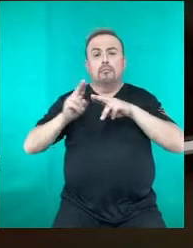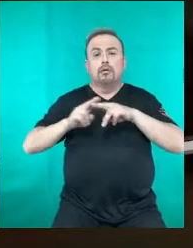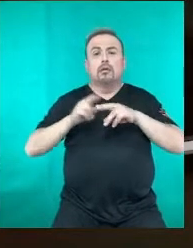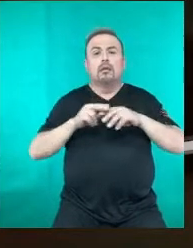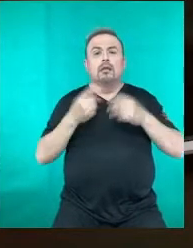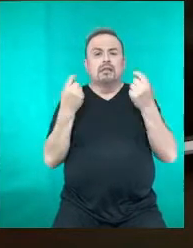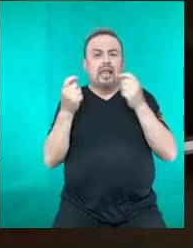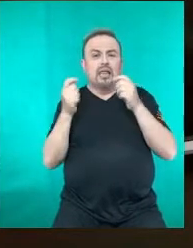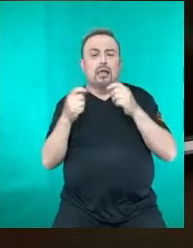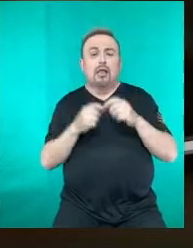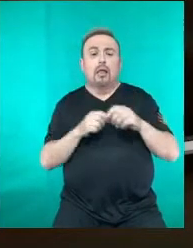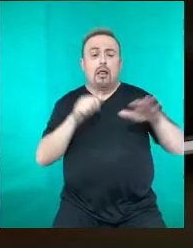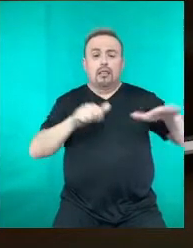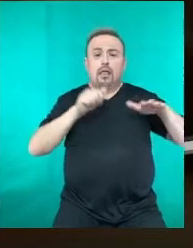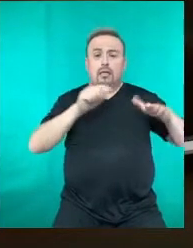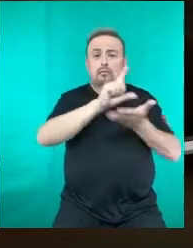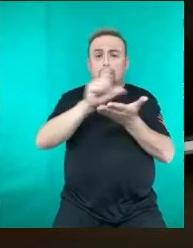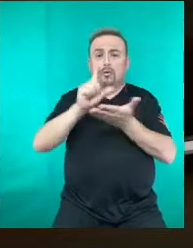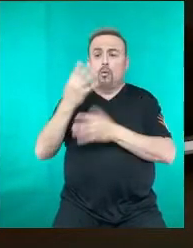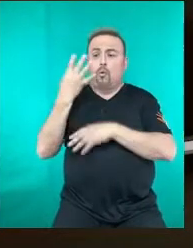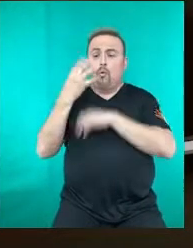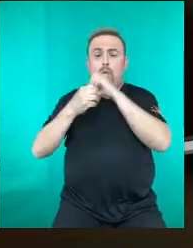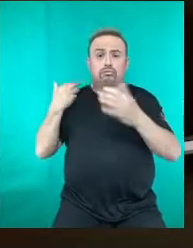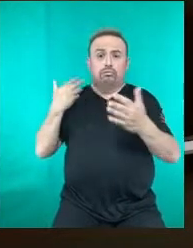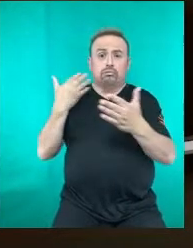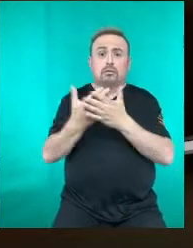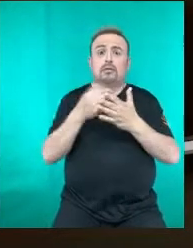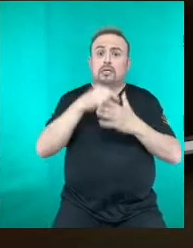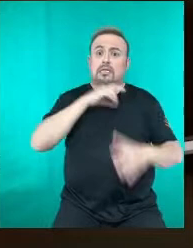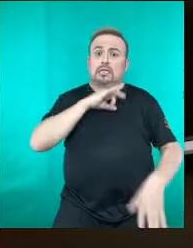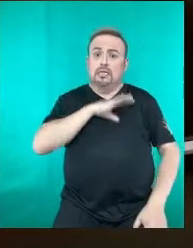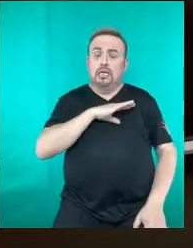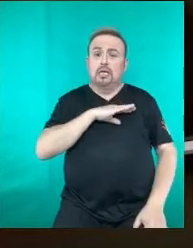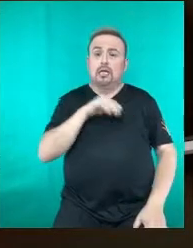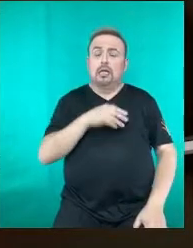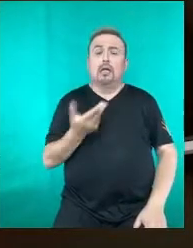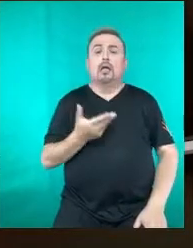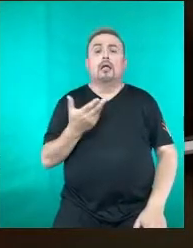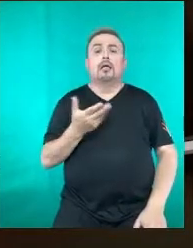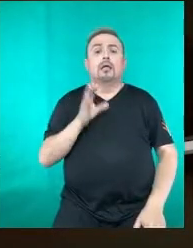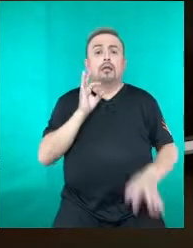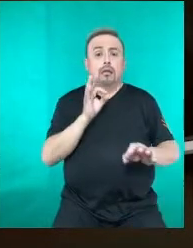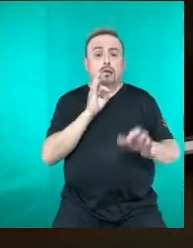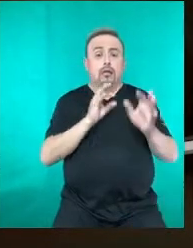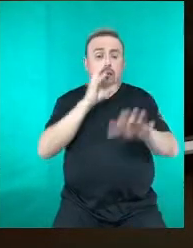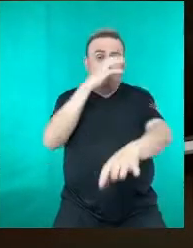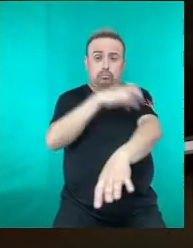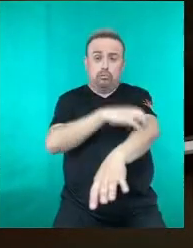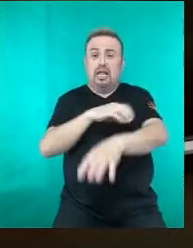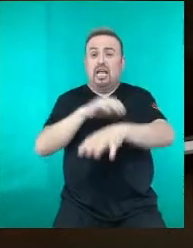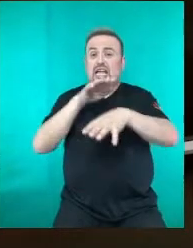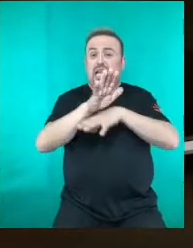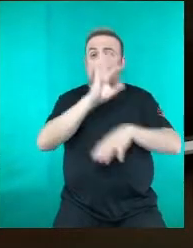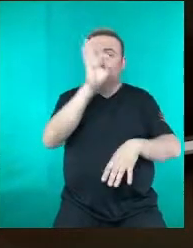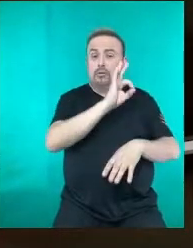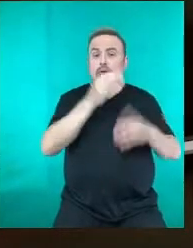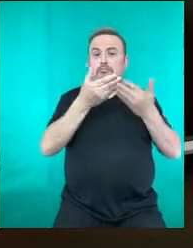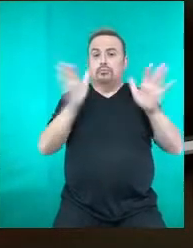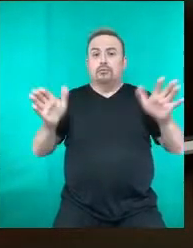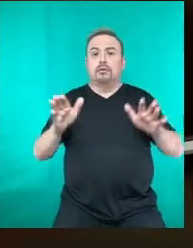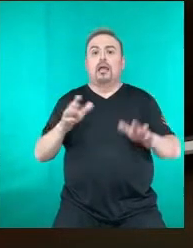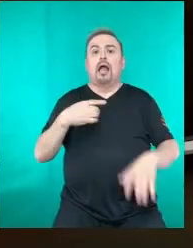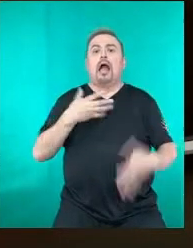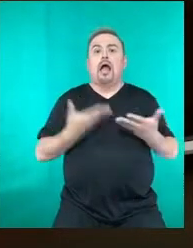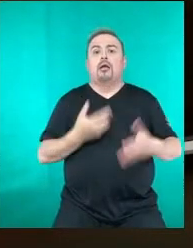Construimos 16 plantas en 4 años. Pasamos en Chile en general y en particular en la región de un 15% de cobertura a un